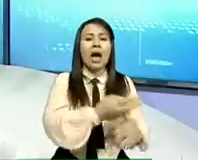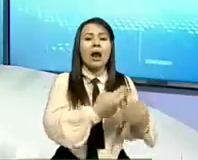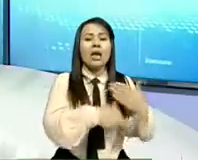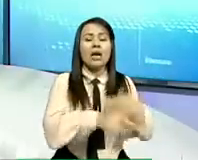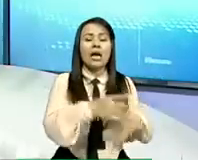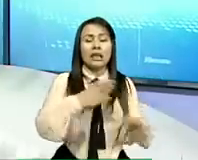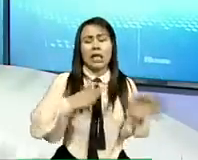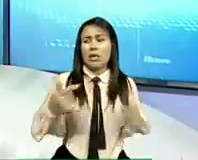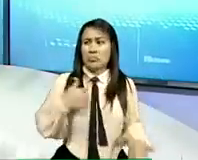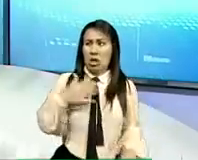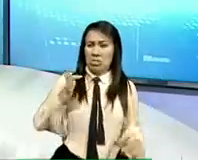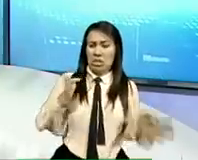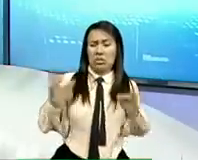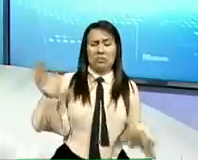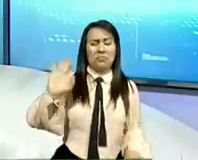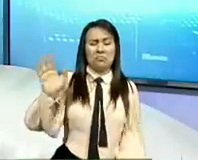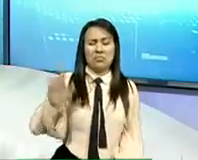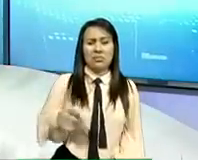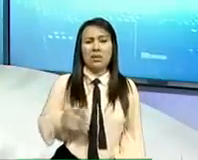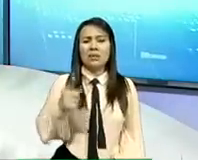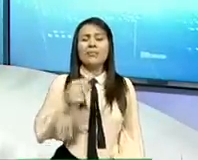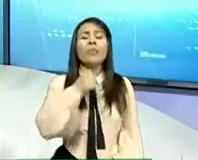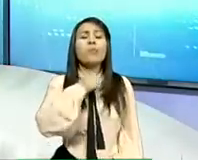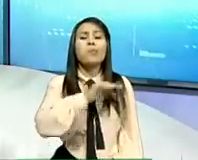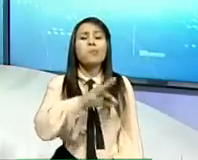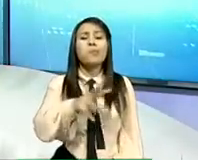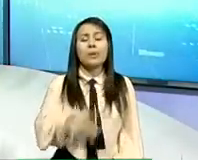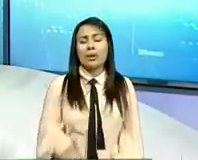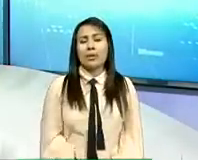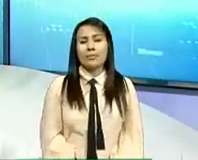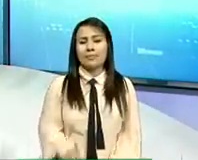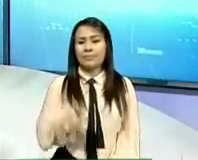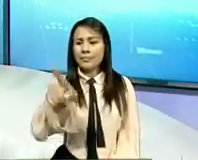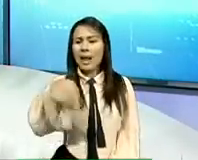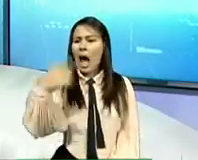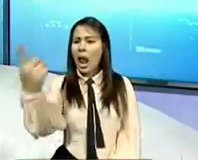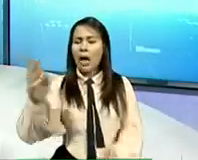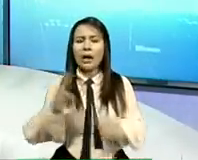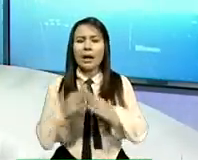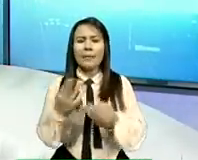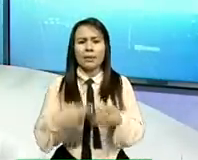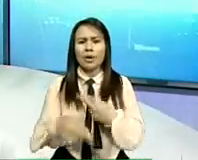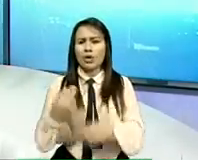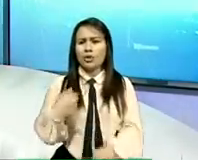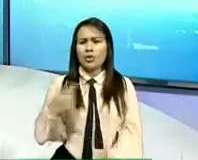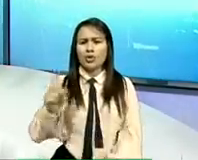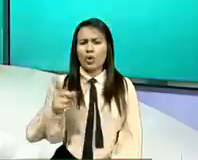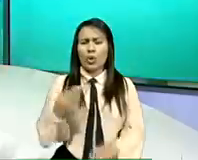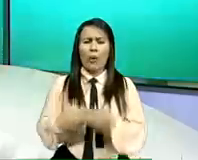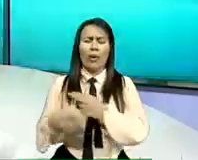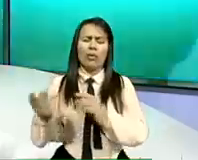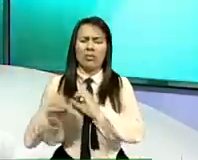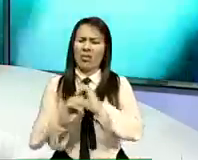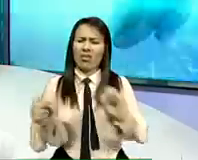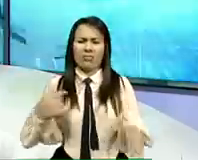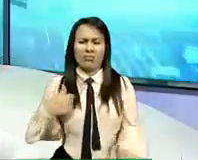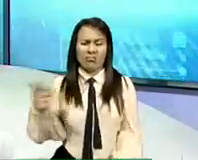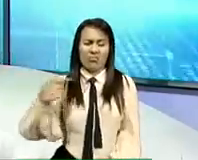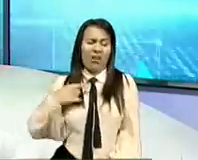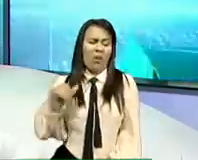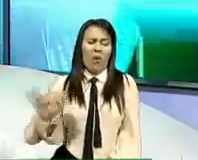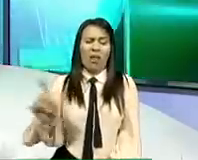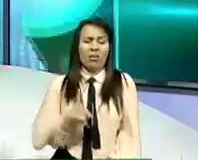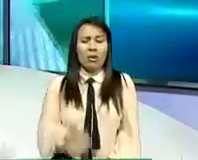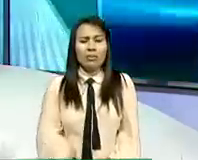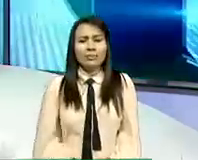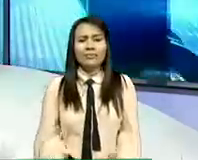mí, yo no soy tendero, hermano; asaltaron al señor de a la vuelta que vendía carne, yo no vendía carne. Entonces,